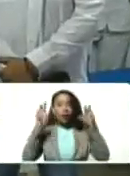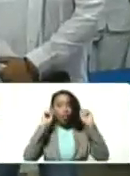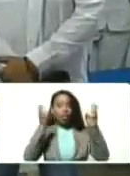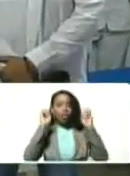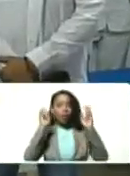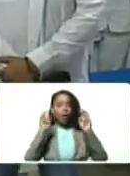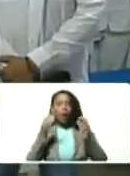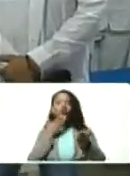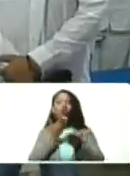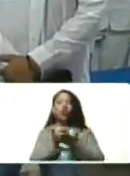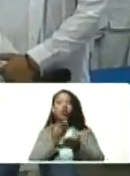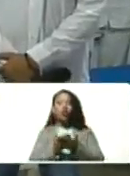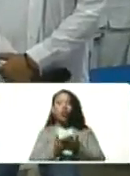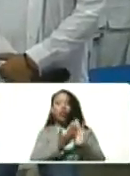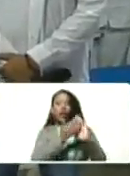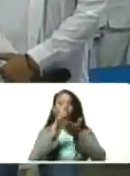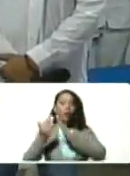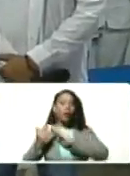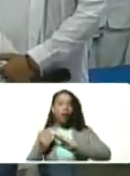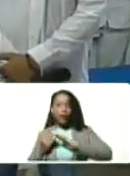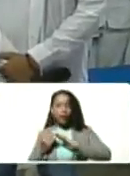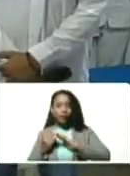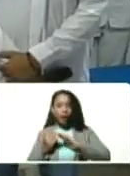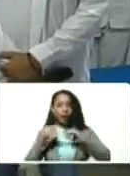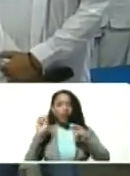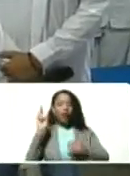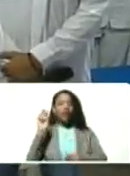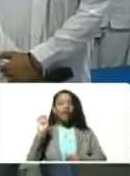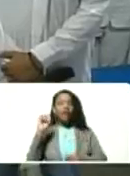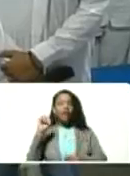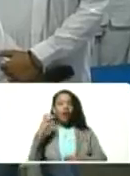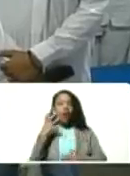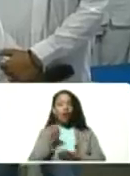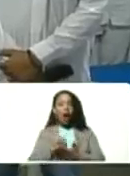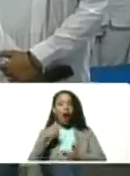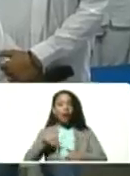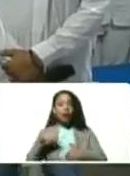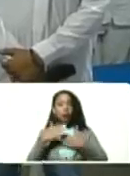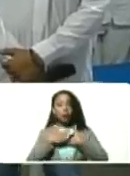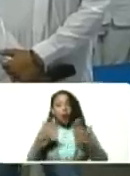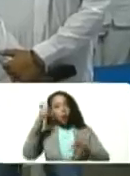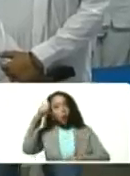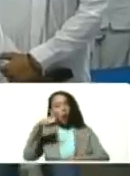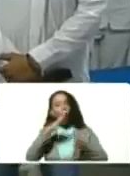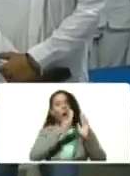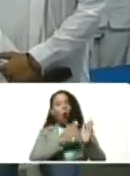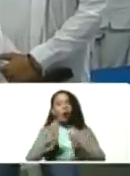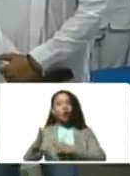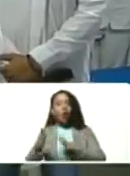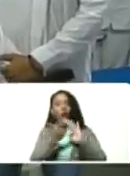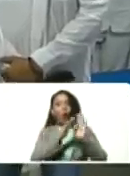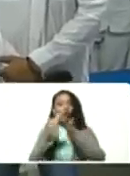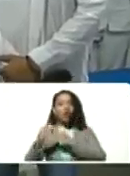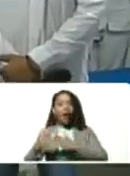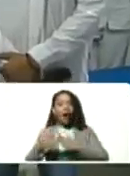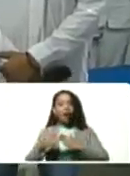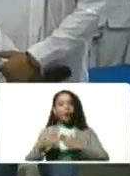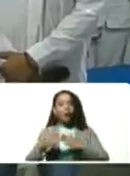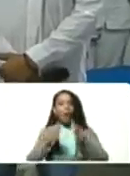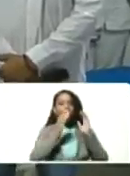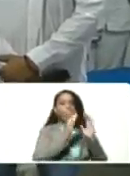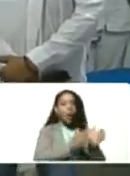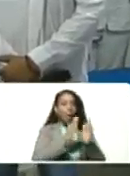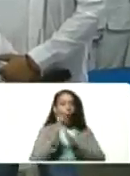a solicitud de la comunidad a través del BENAP, aquí se abocó nuestro pueblo organizado, la comunidad organizada, el